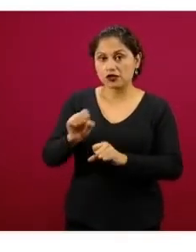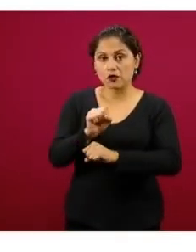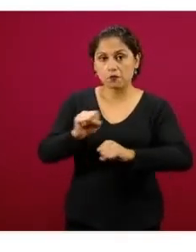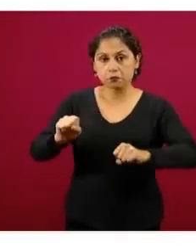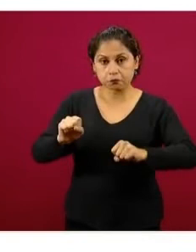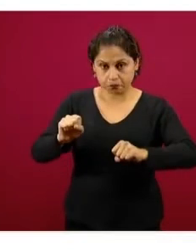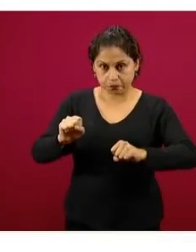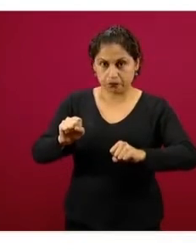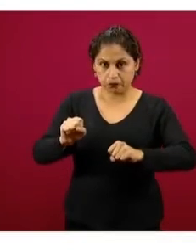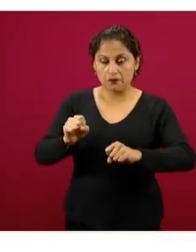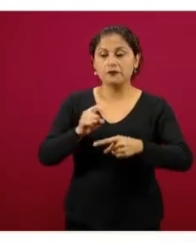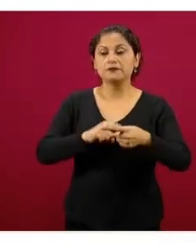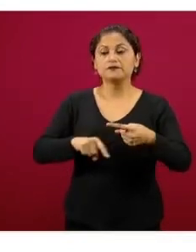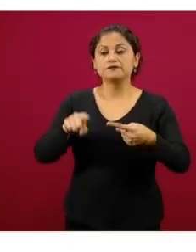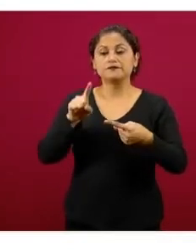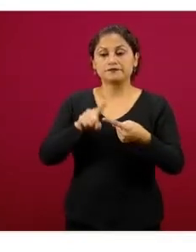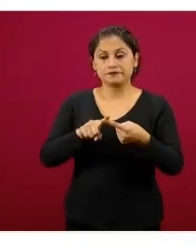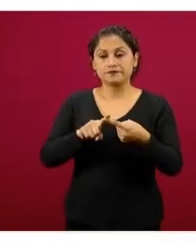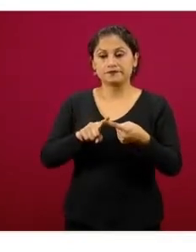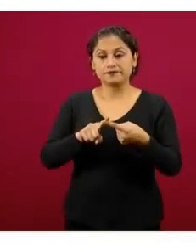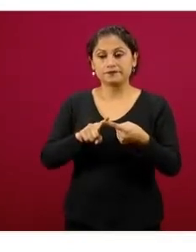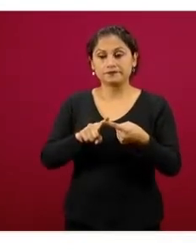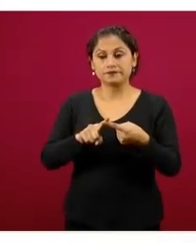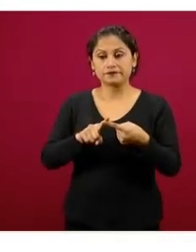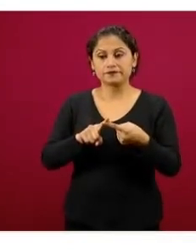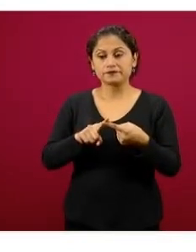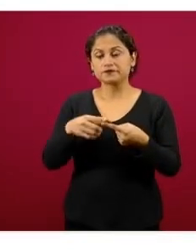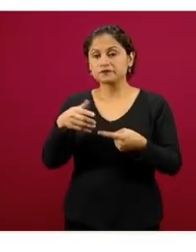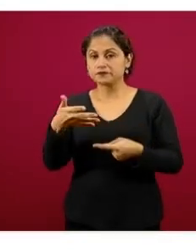muy similar, muy parecido a